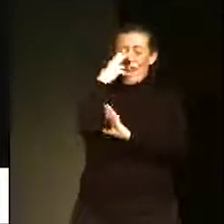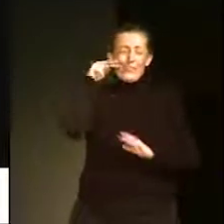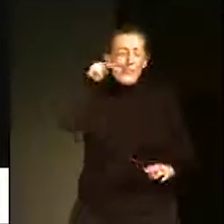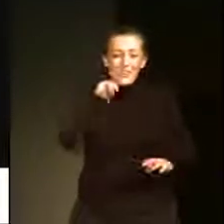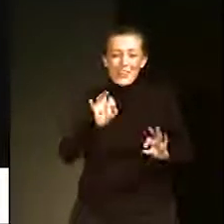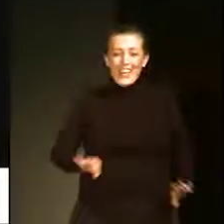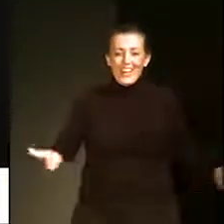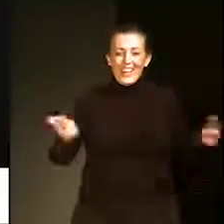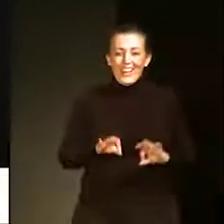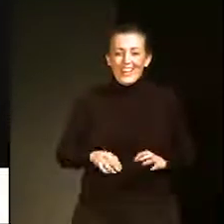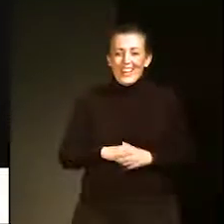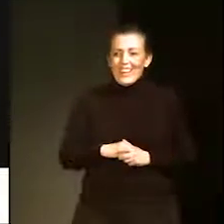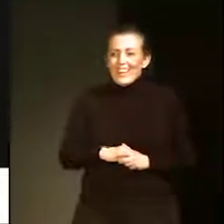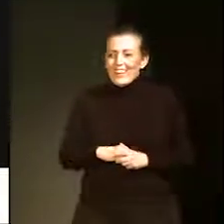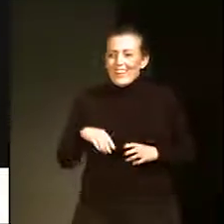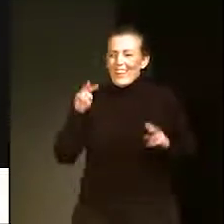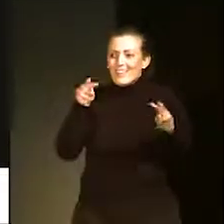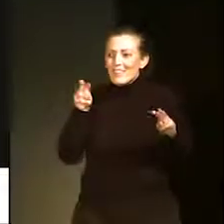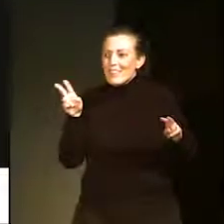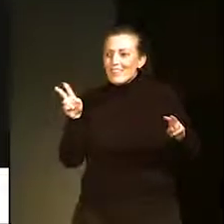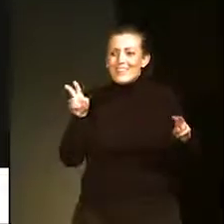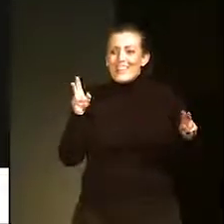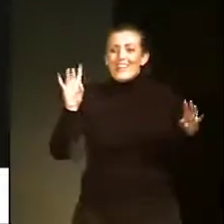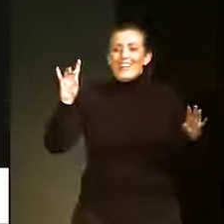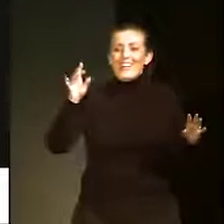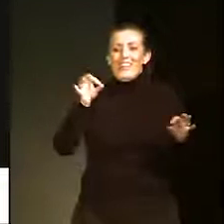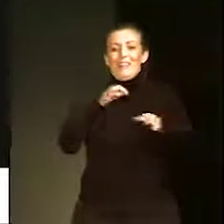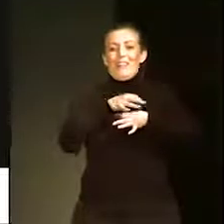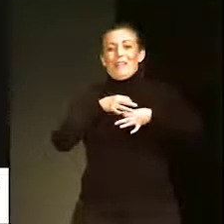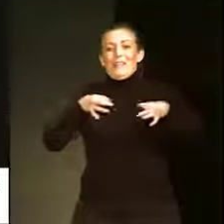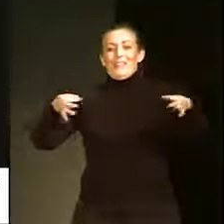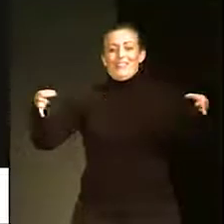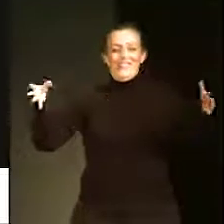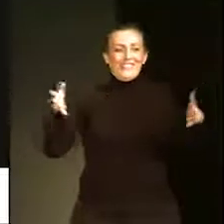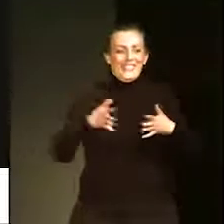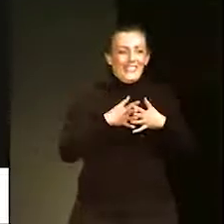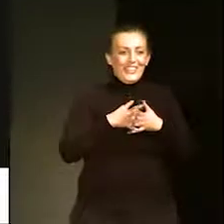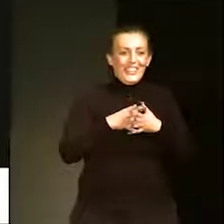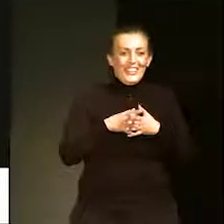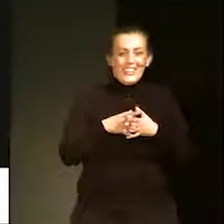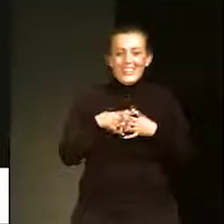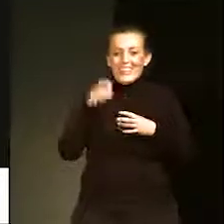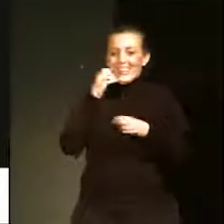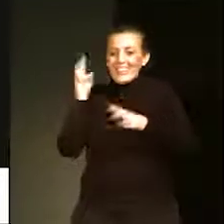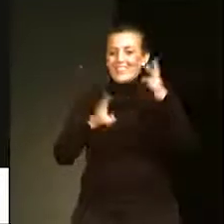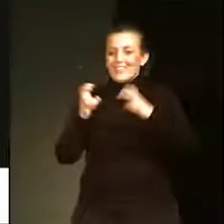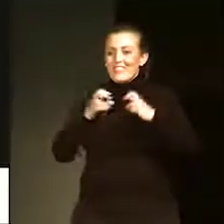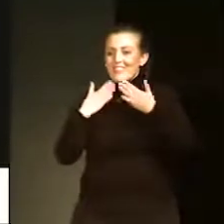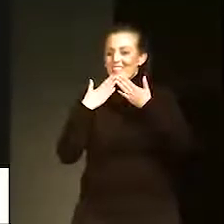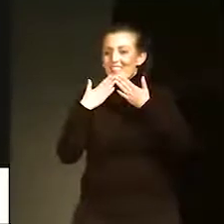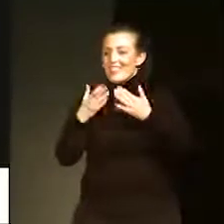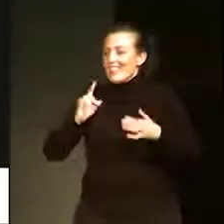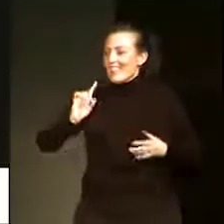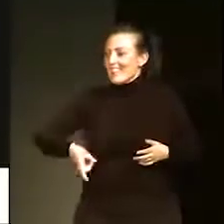Sí. También le doy la bienvenida y le doy las gracias por estar a